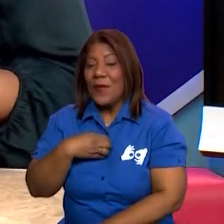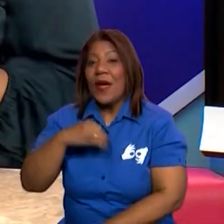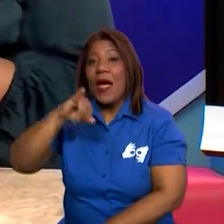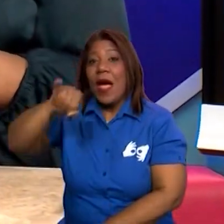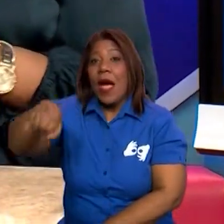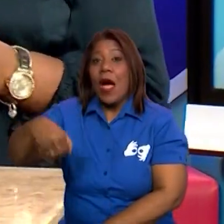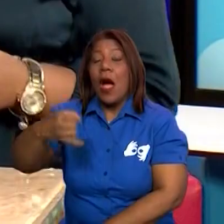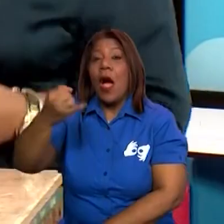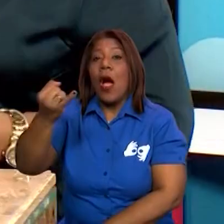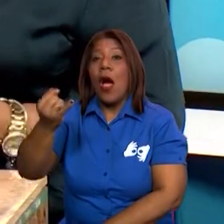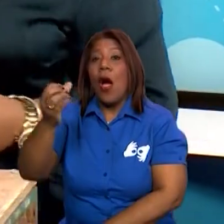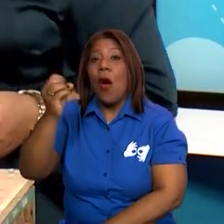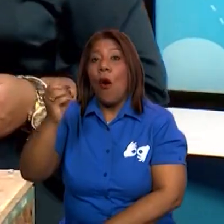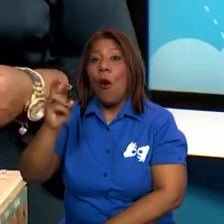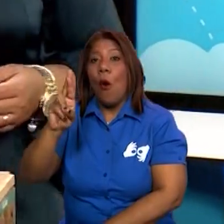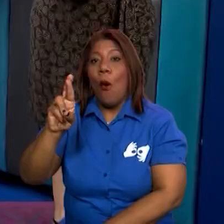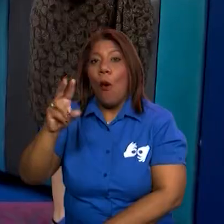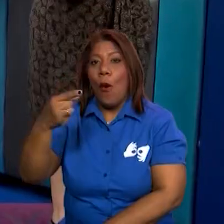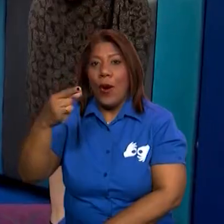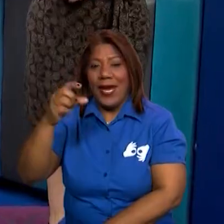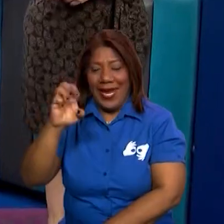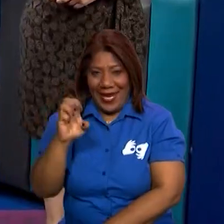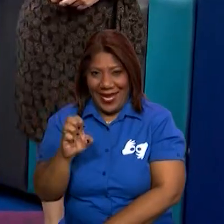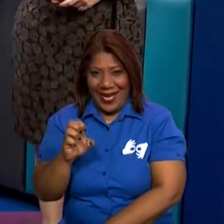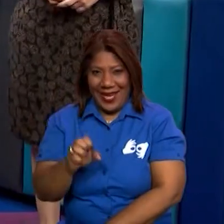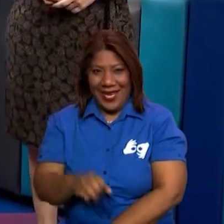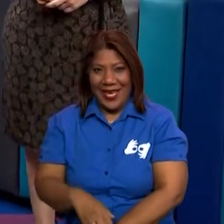Propio, correcto. Muy bien, chicos.